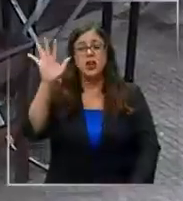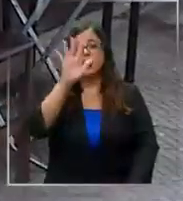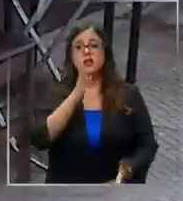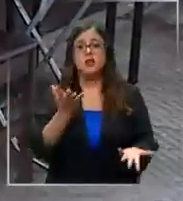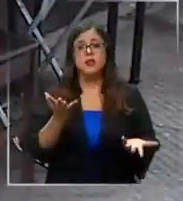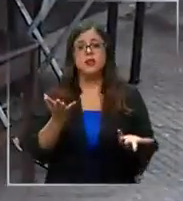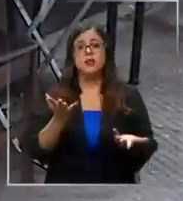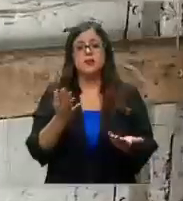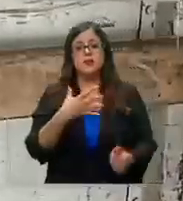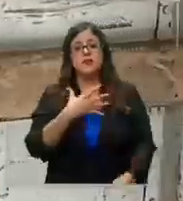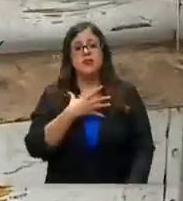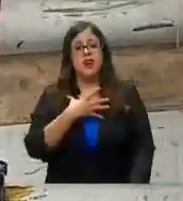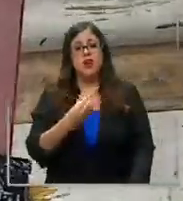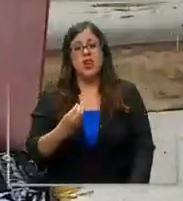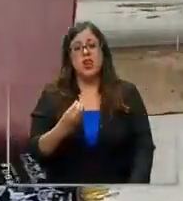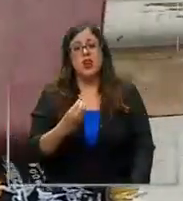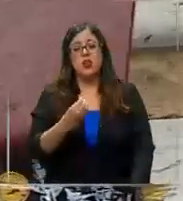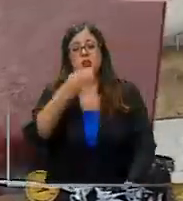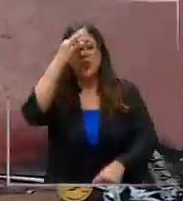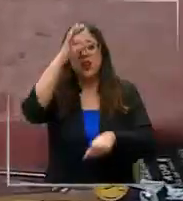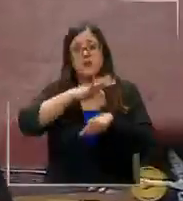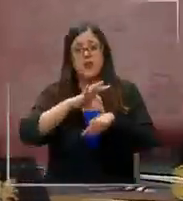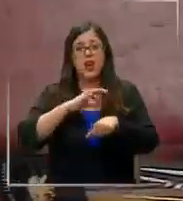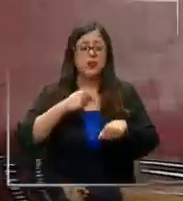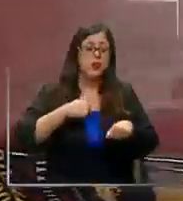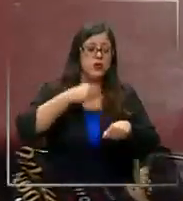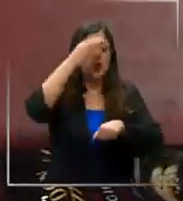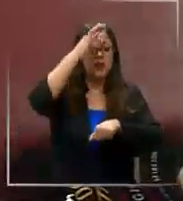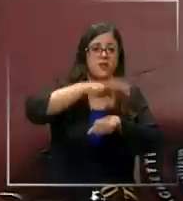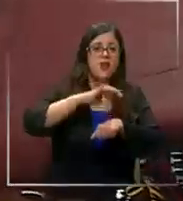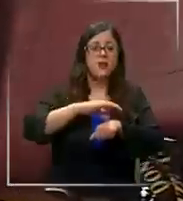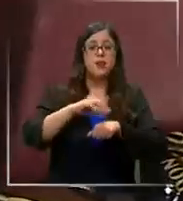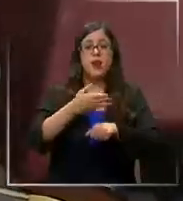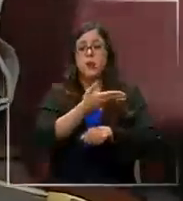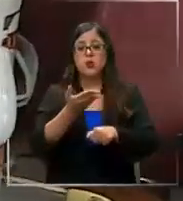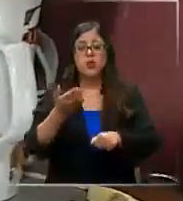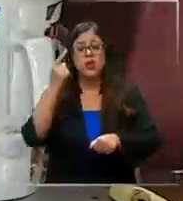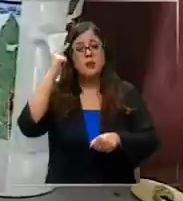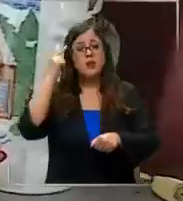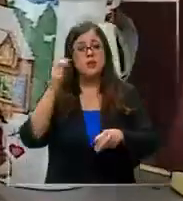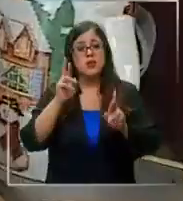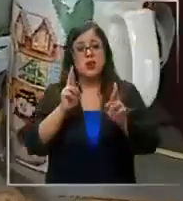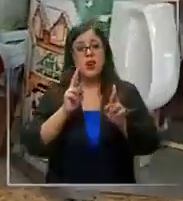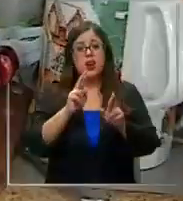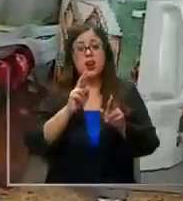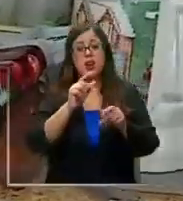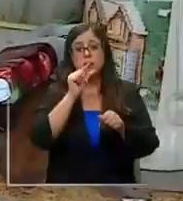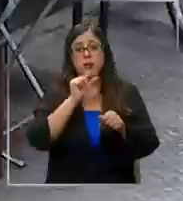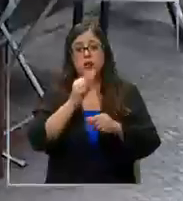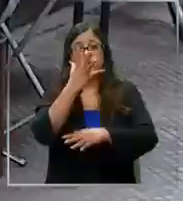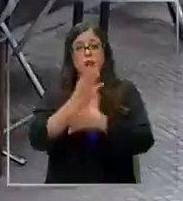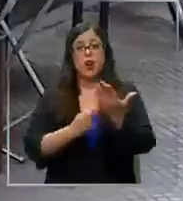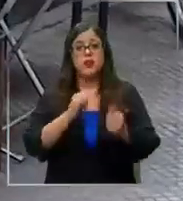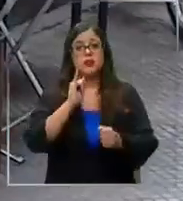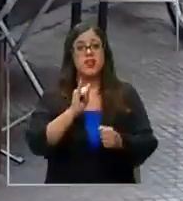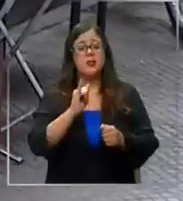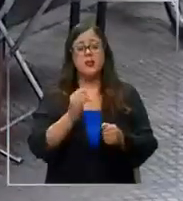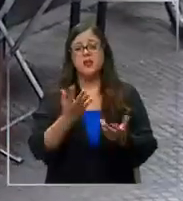con un niño enfermo, yo enfermo, mi remedio, todo. Me imagino ustedes esperaran que esto durara poquito. Sí, pero está durando